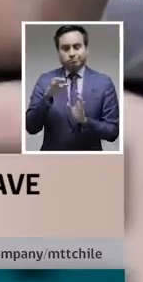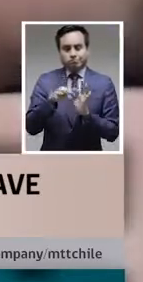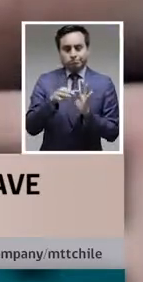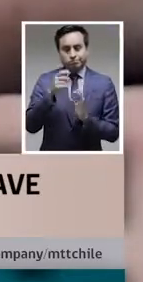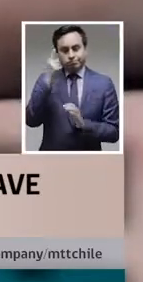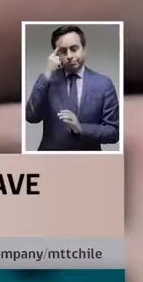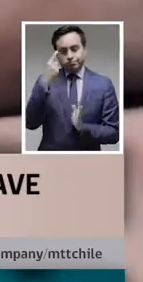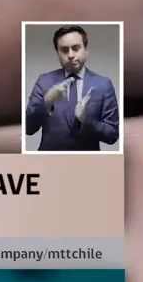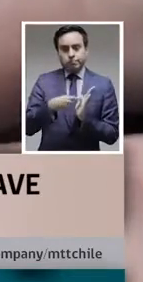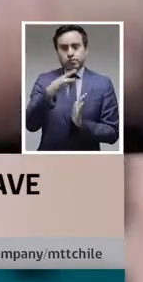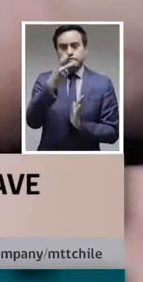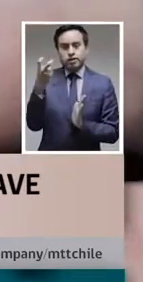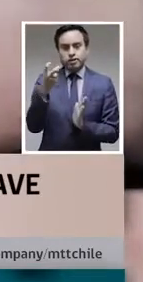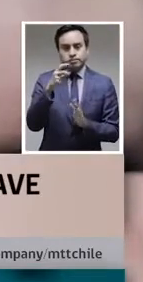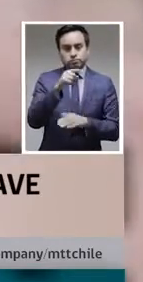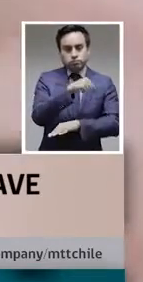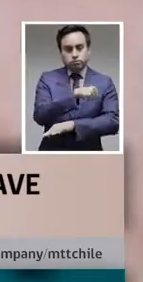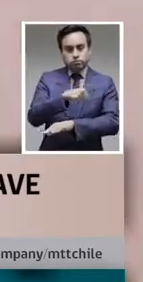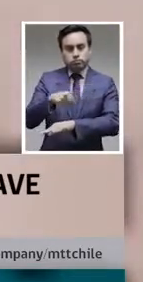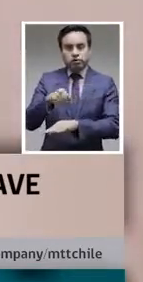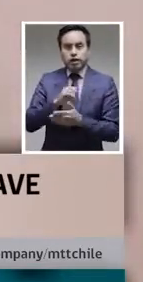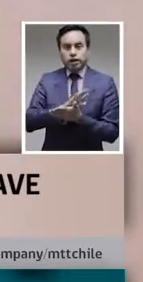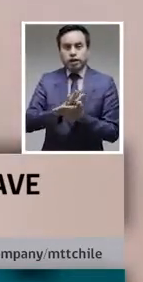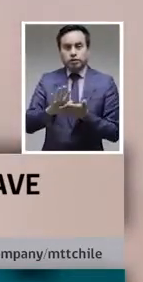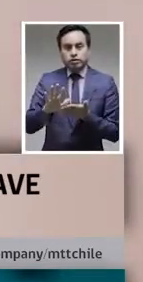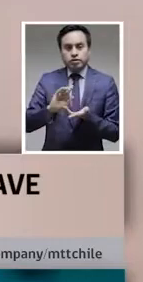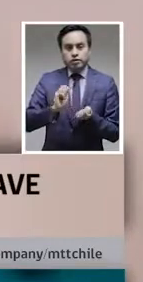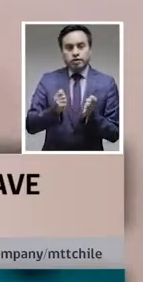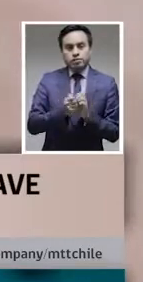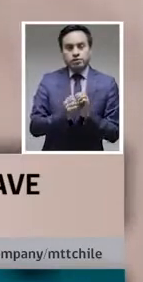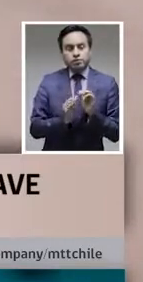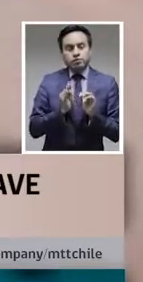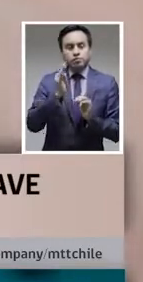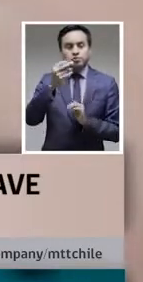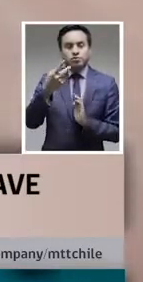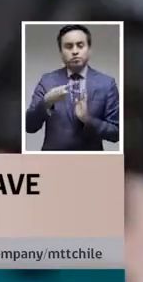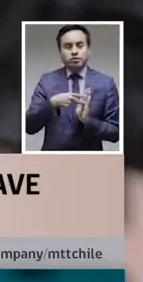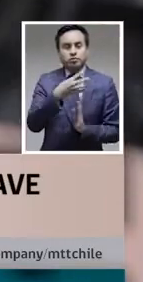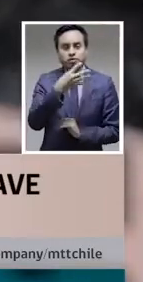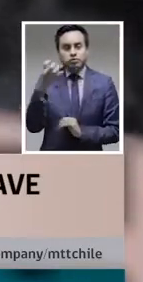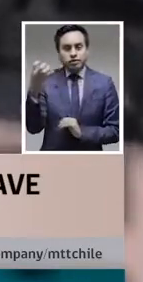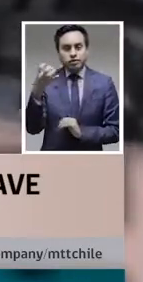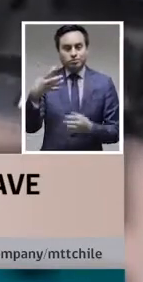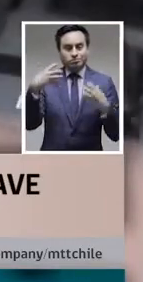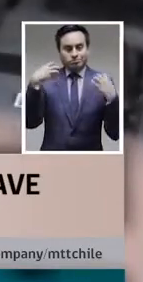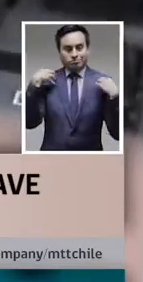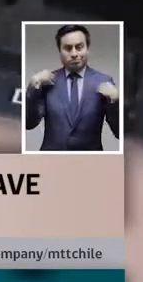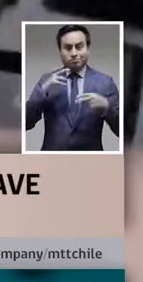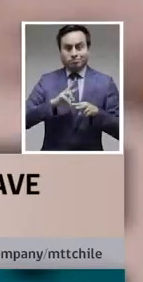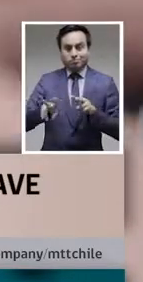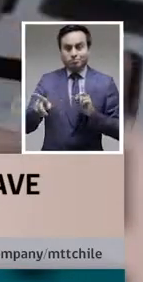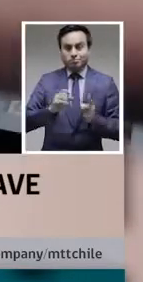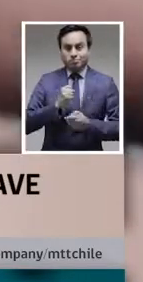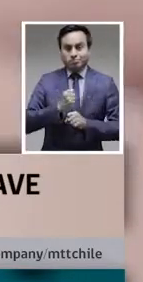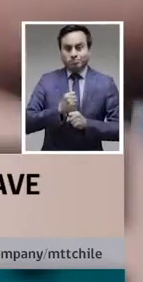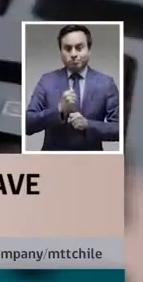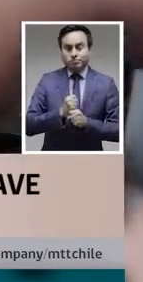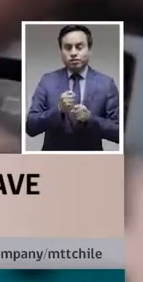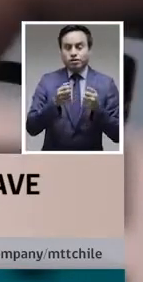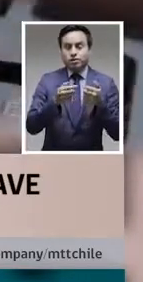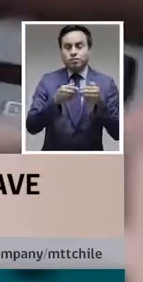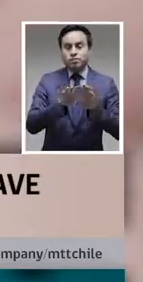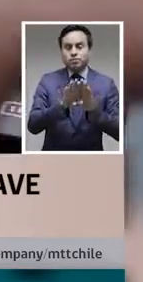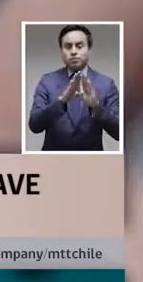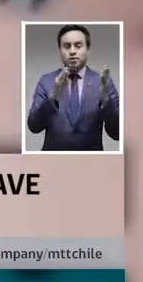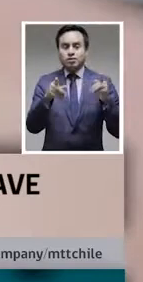de 1.200 zonas gratuitas a 2.400 dentro de nuestra administración, debiera ser una puerta digital